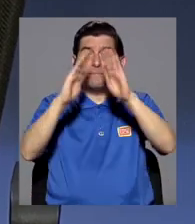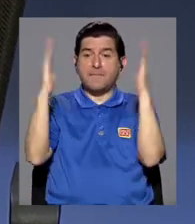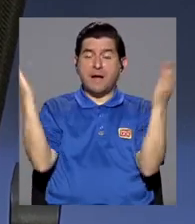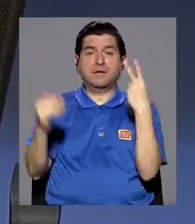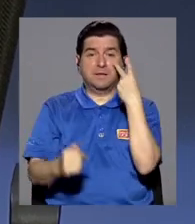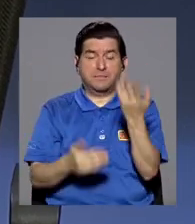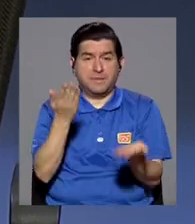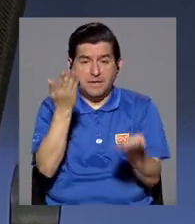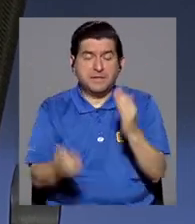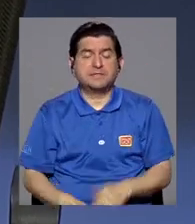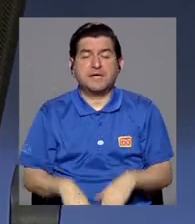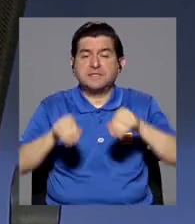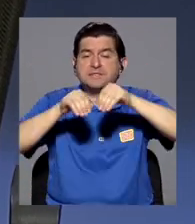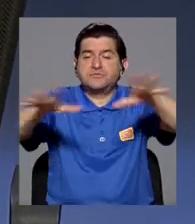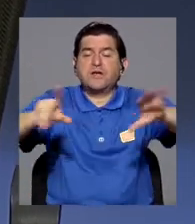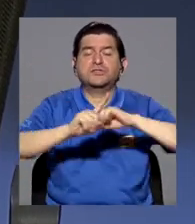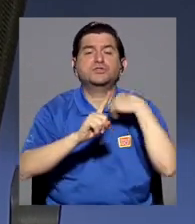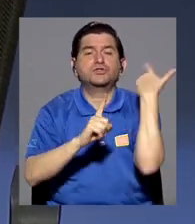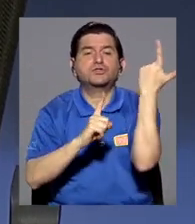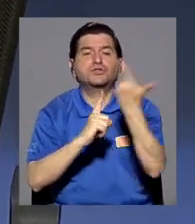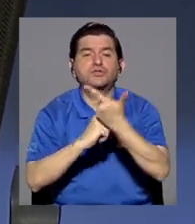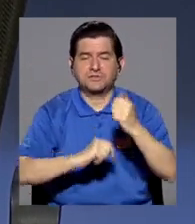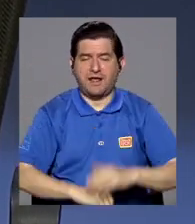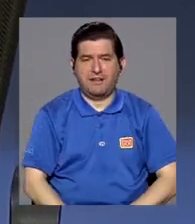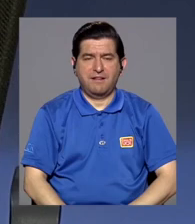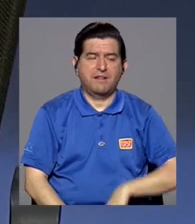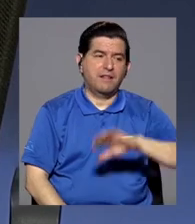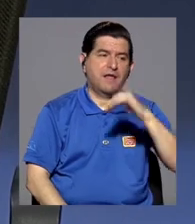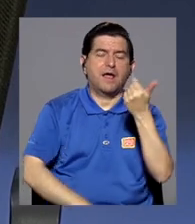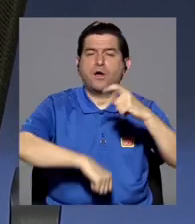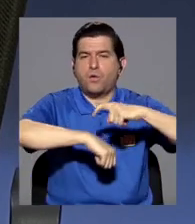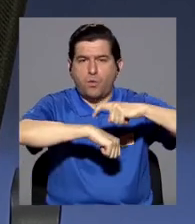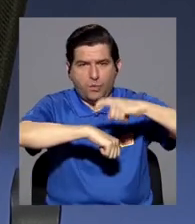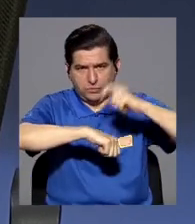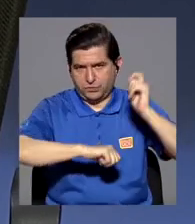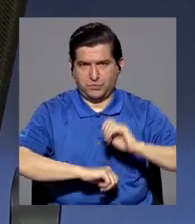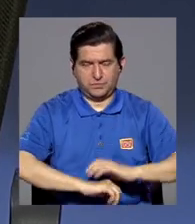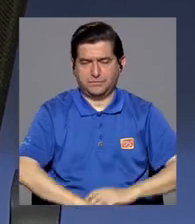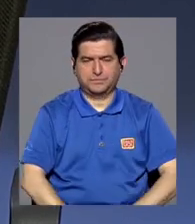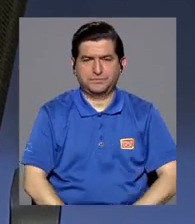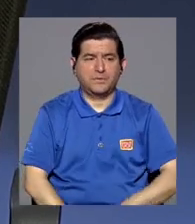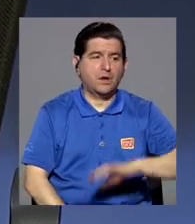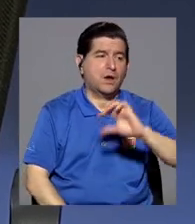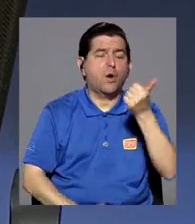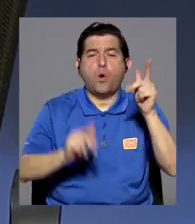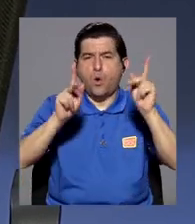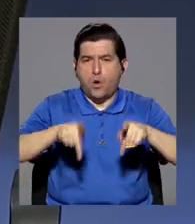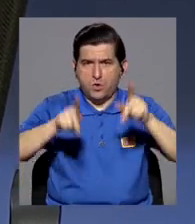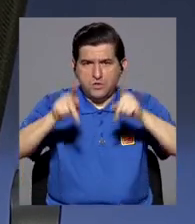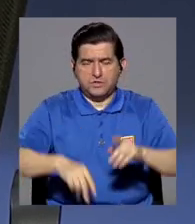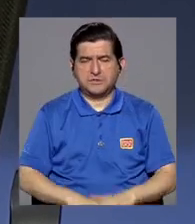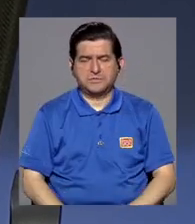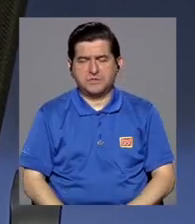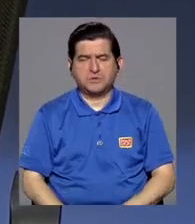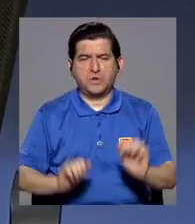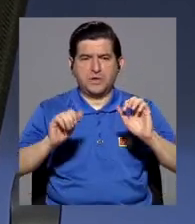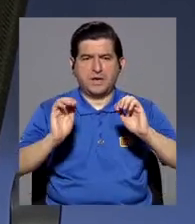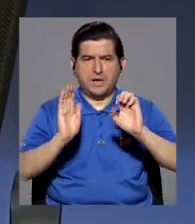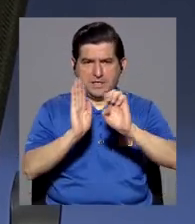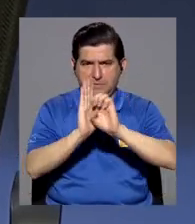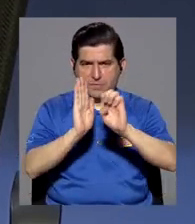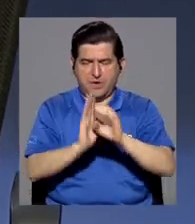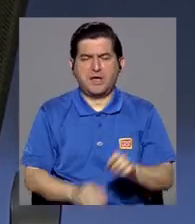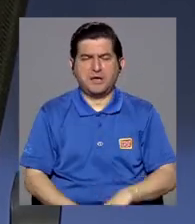solo puedes ver digamos en redes sociales en otros momentos en otras personas se han puesto por